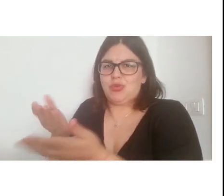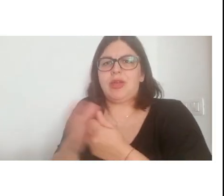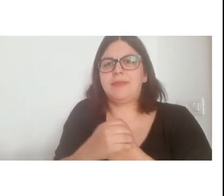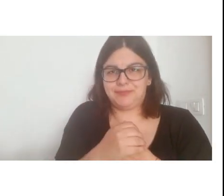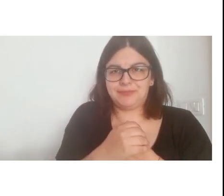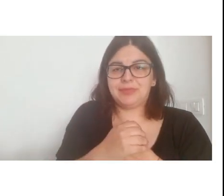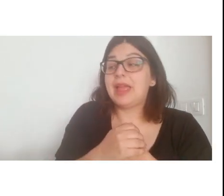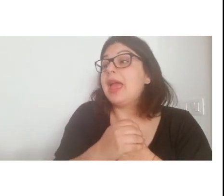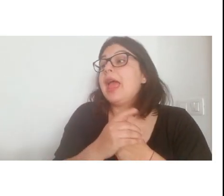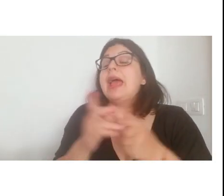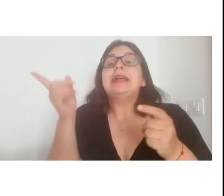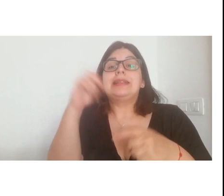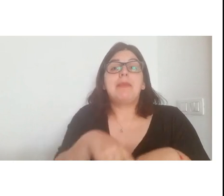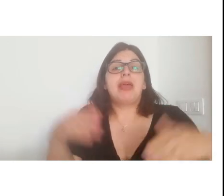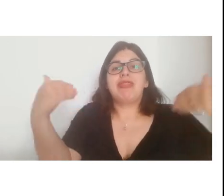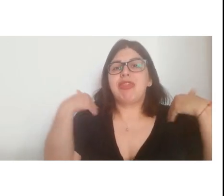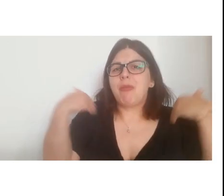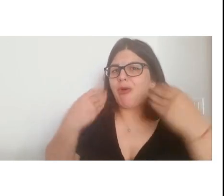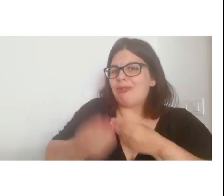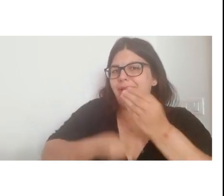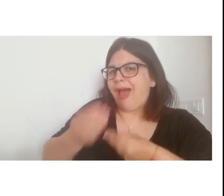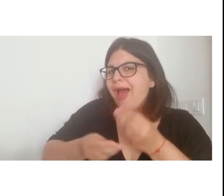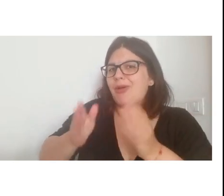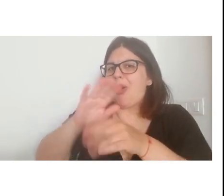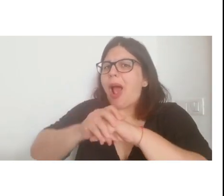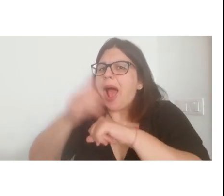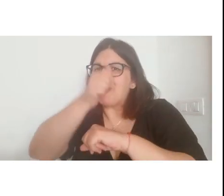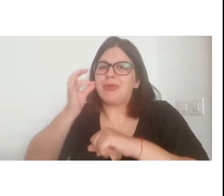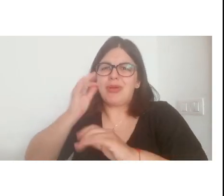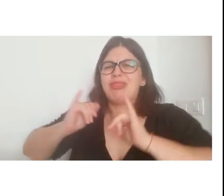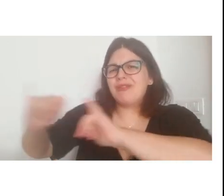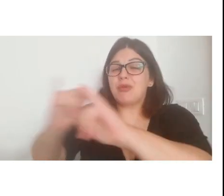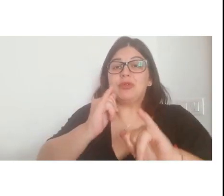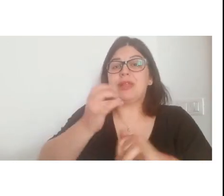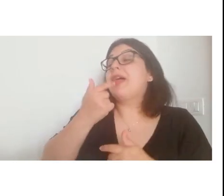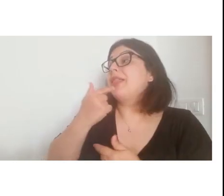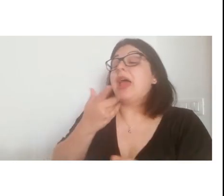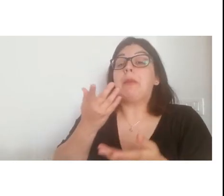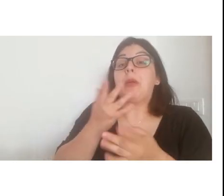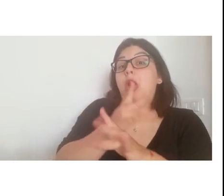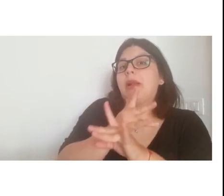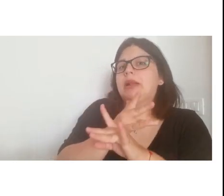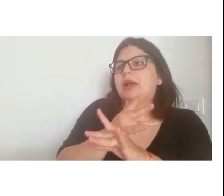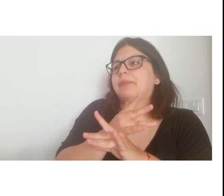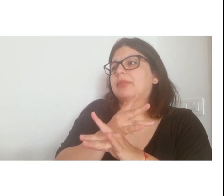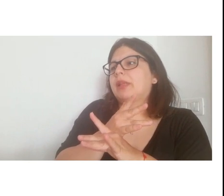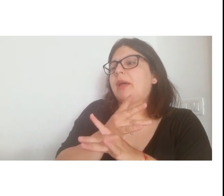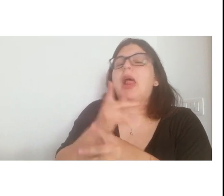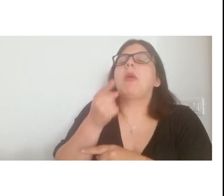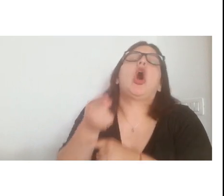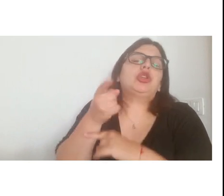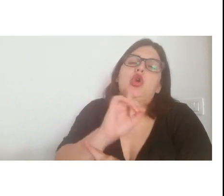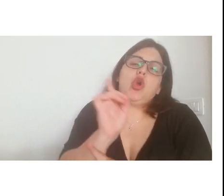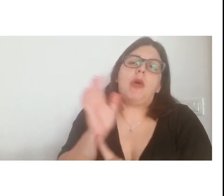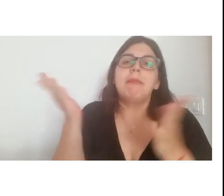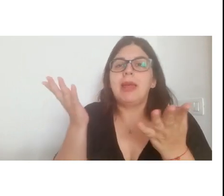Fai algunha actividade deportiva, disfruta con os amigos ou amigas. No patio. Non é obrigatorio. Non é obrigatorio,